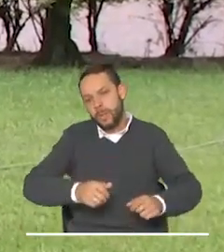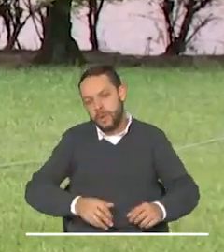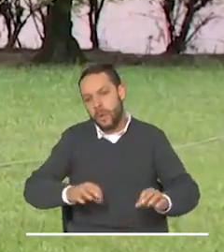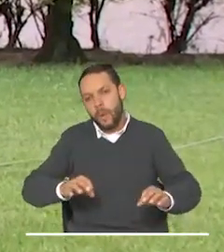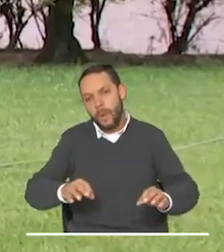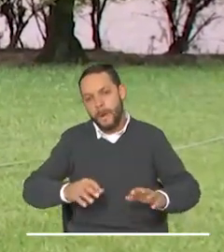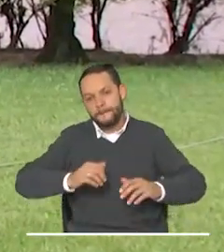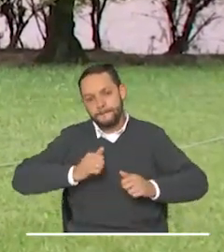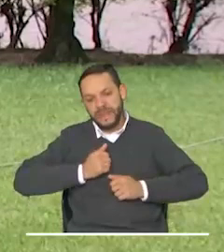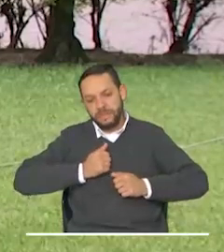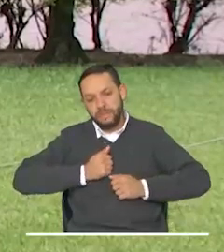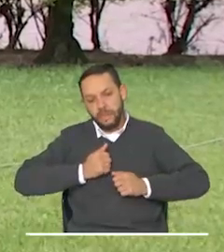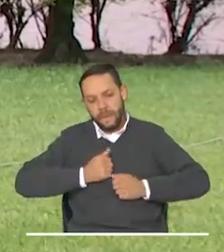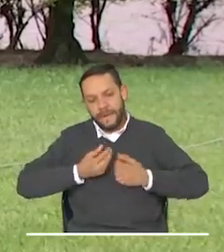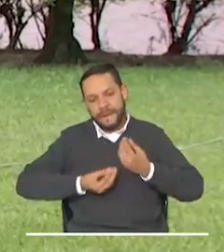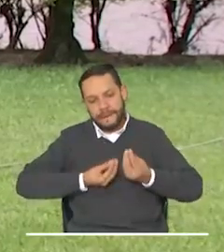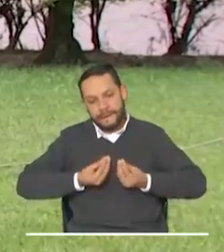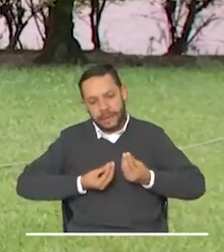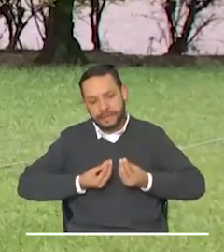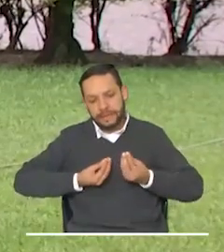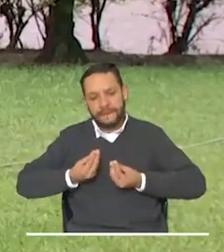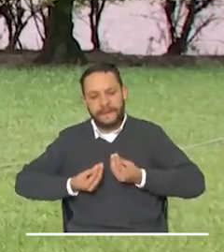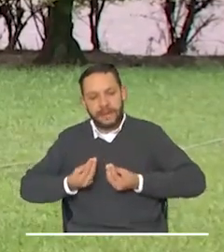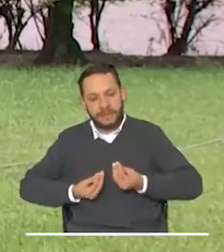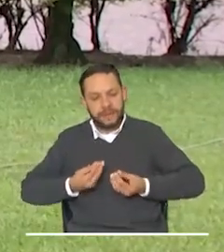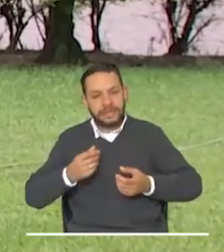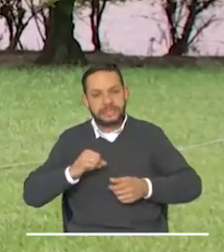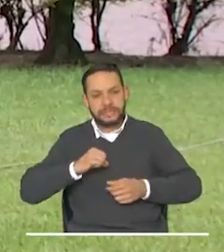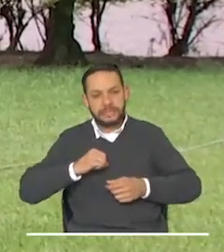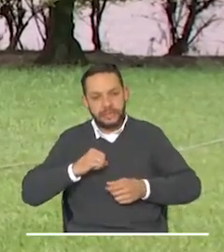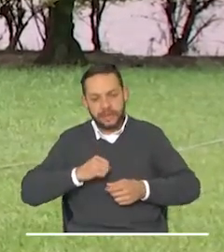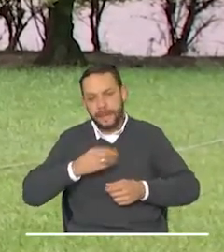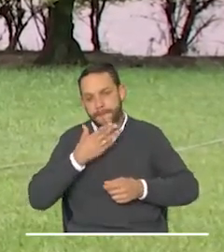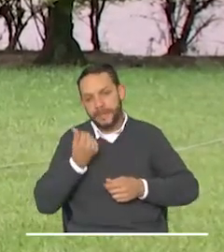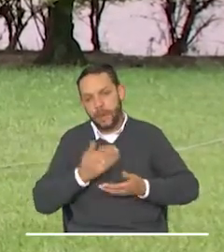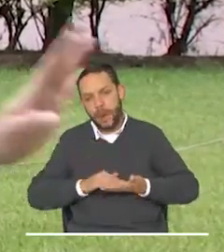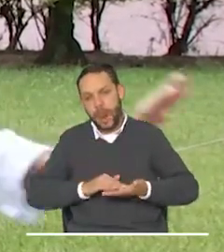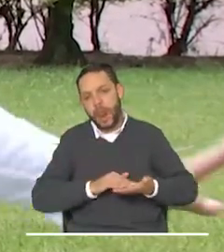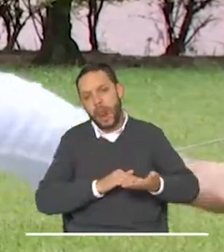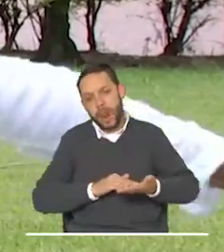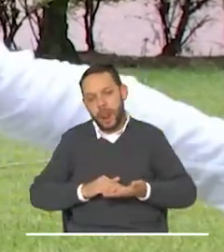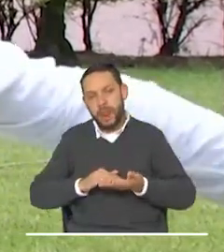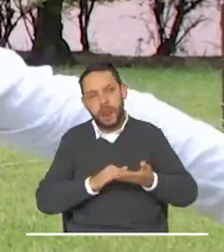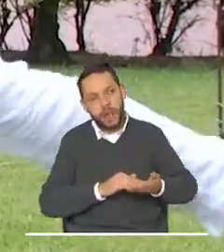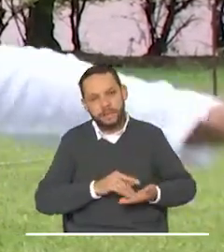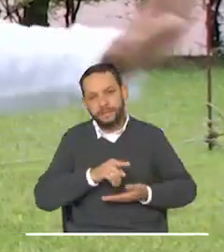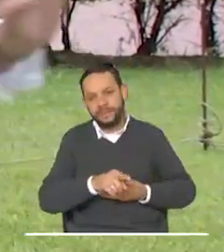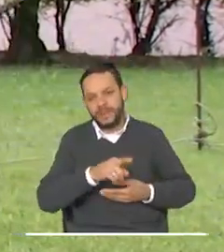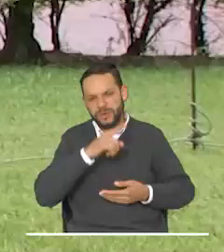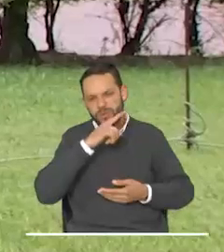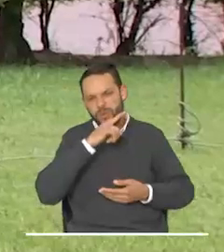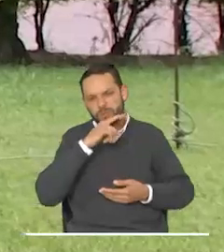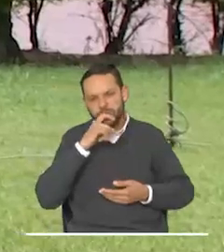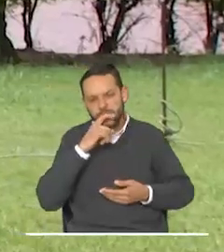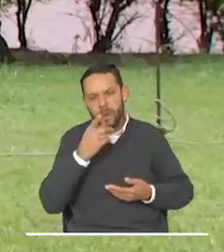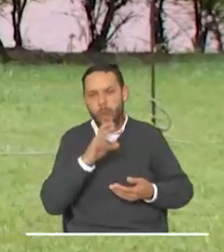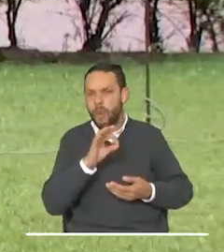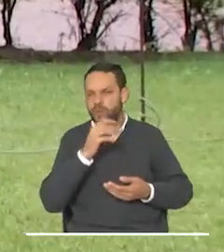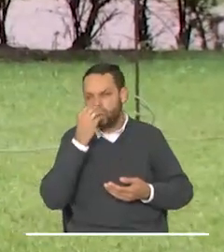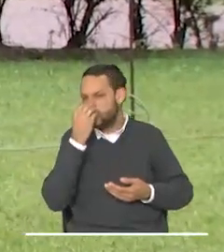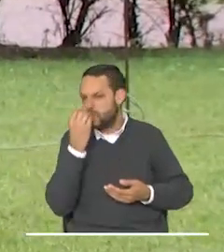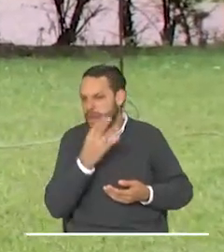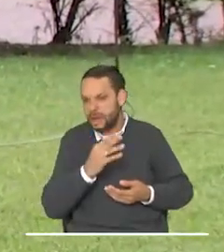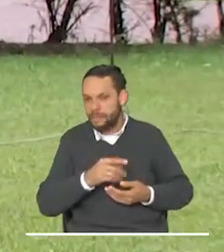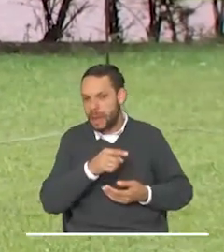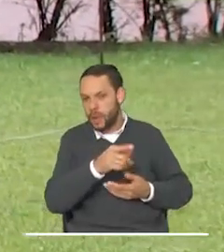nosotros qué es lo que nosotros no estamos haciendo Y en qué tenemos que mejorar porque es muy fácil decirle al usuario no que el usuario no sirve él no quiere sí muy seguramente